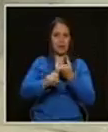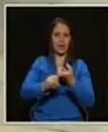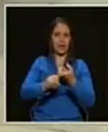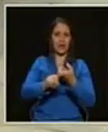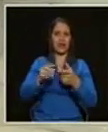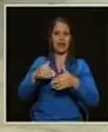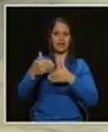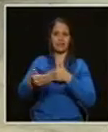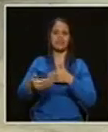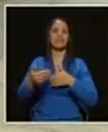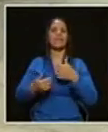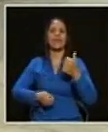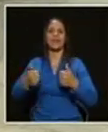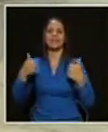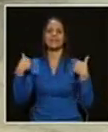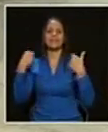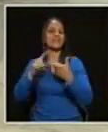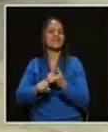lengua oral.